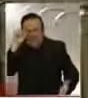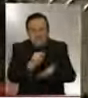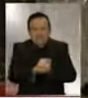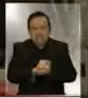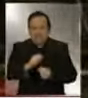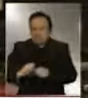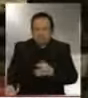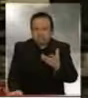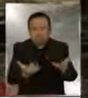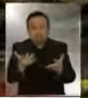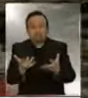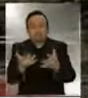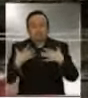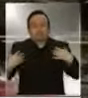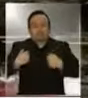quemar algunos